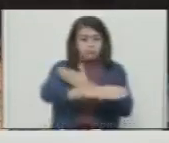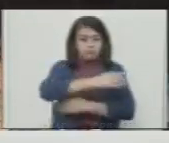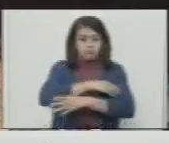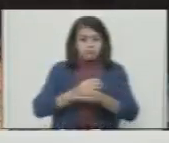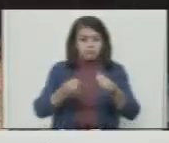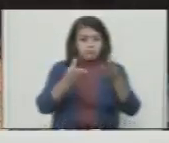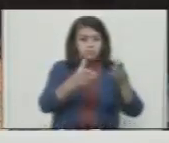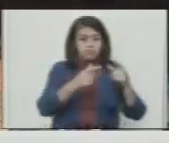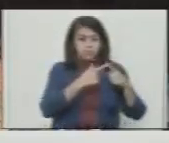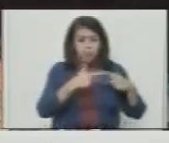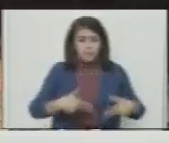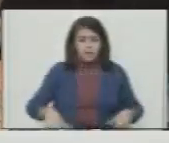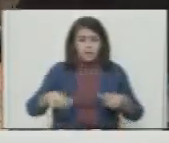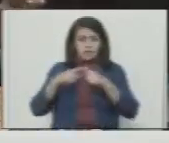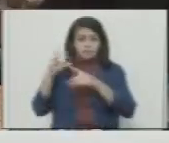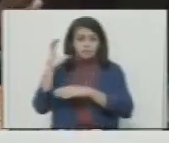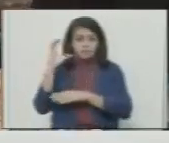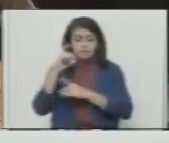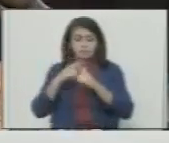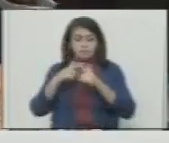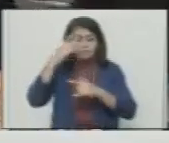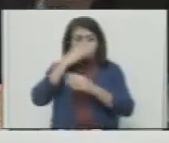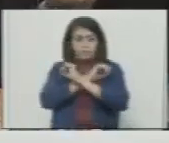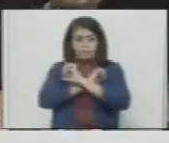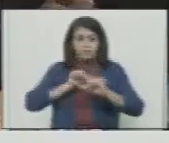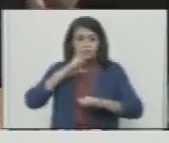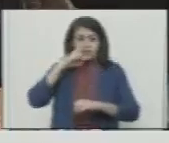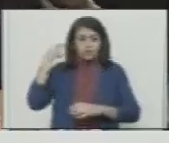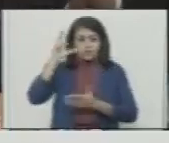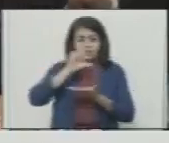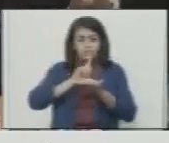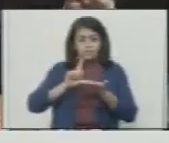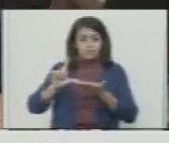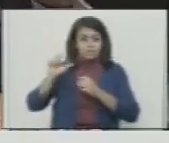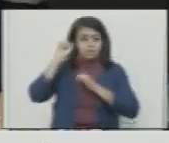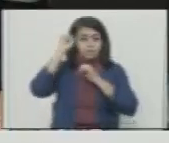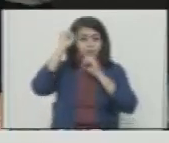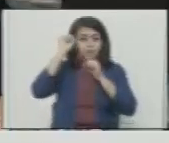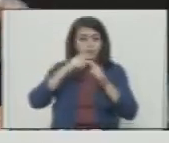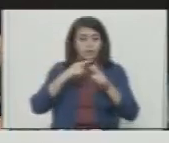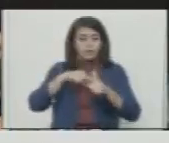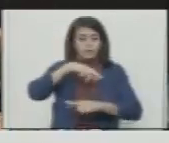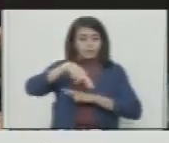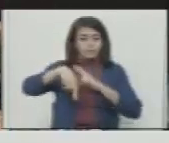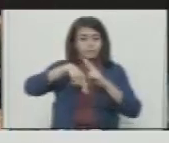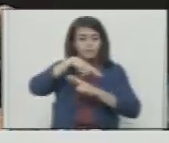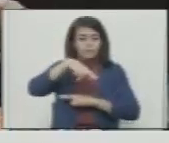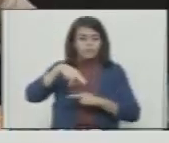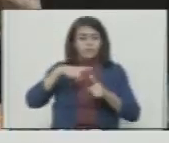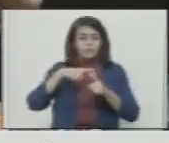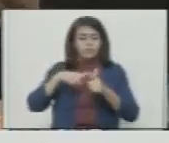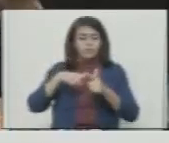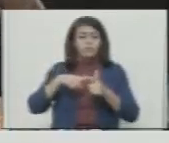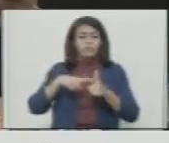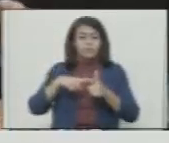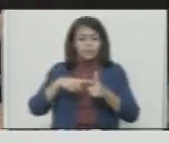las entradas de Caracas. Rivas militar, Rivas leal, Rivas héroe, Rivas revolucionario,